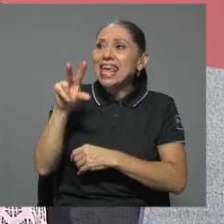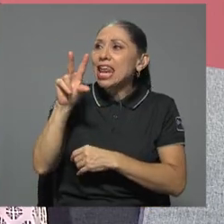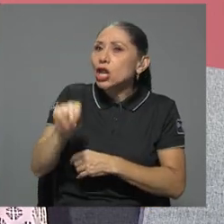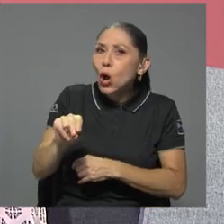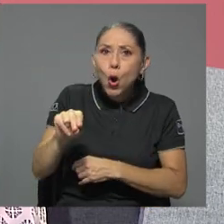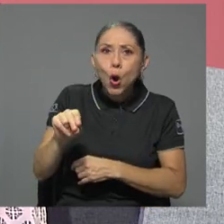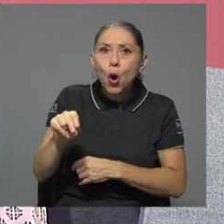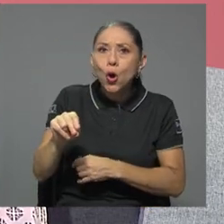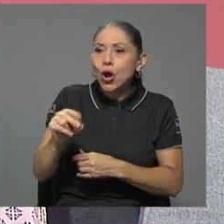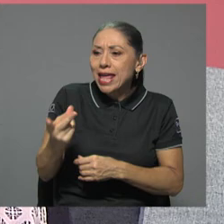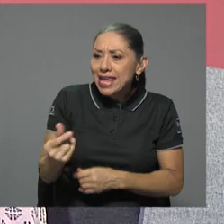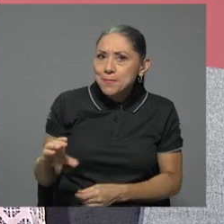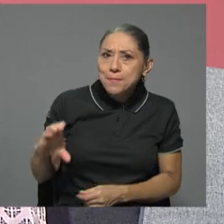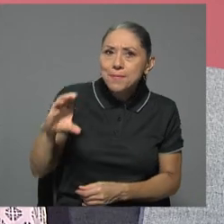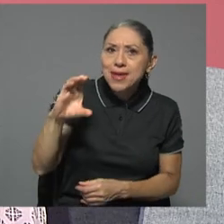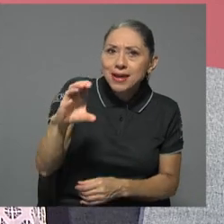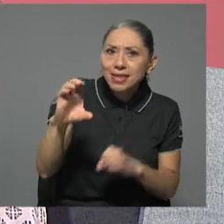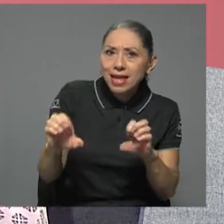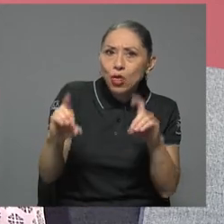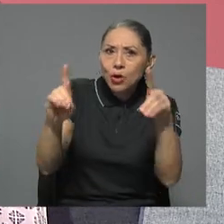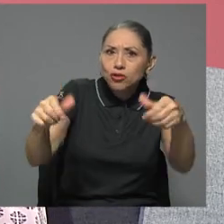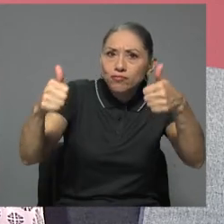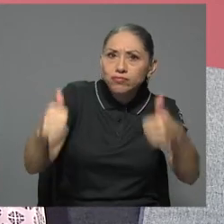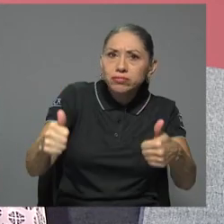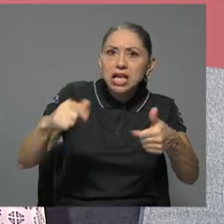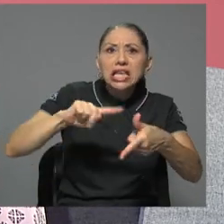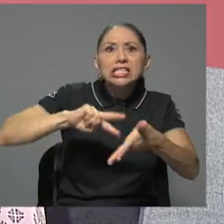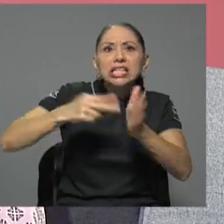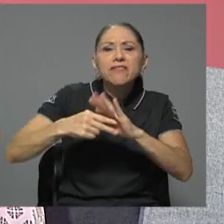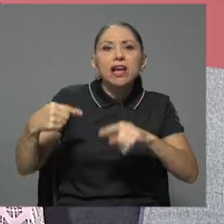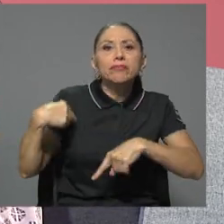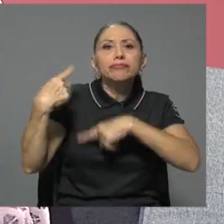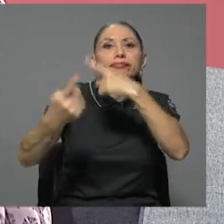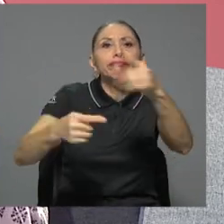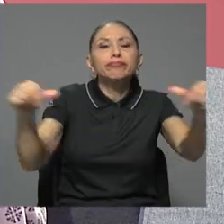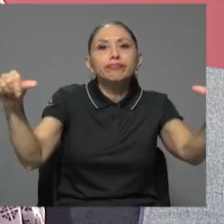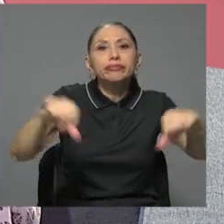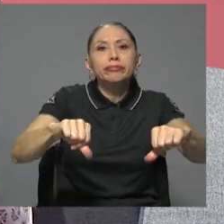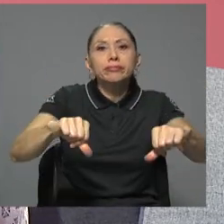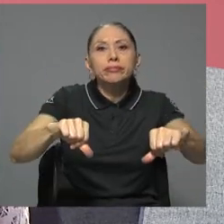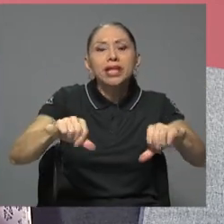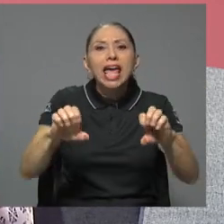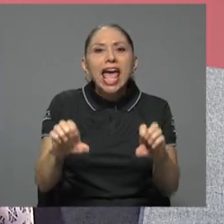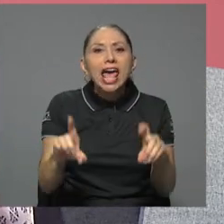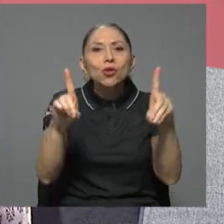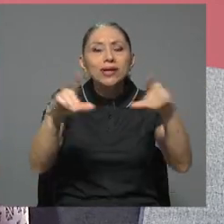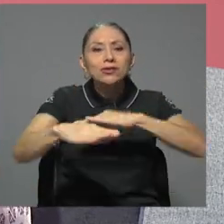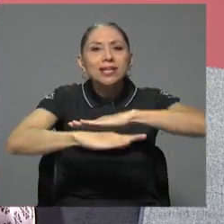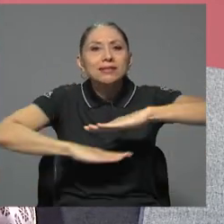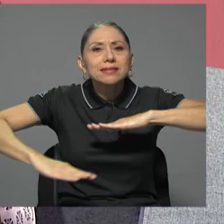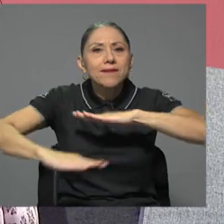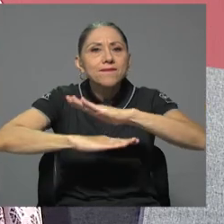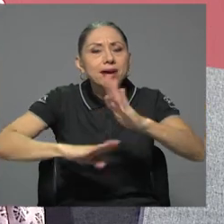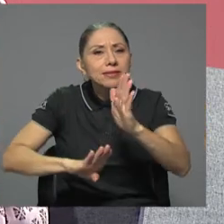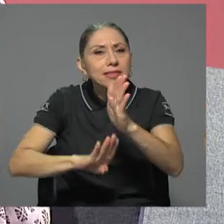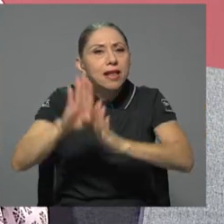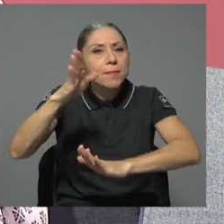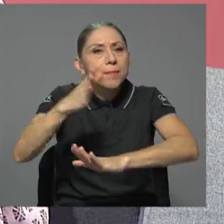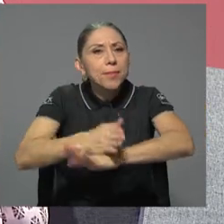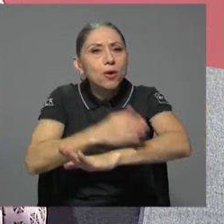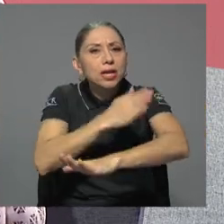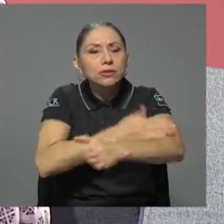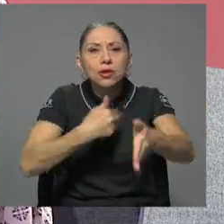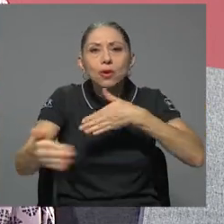exitosamente en su educación es un país condenado al fracaso o sea la educación es la base del progreso de cualquier país